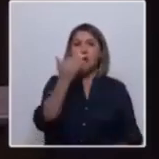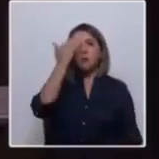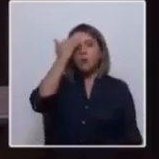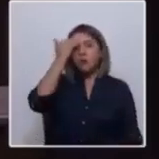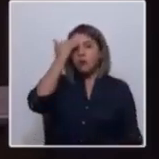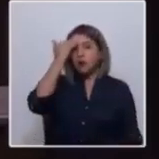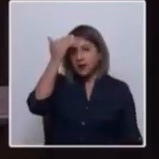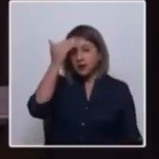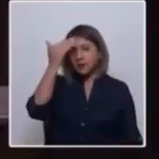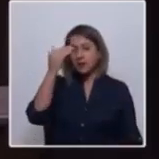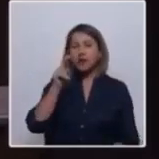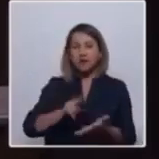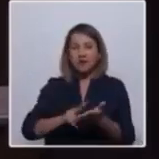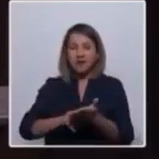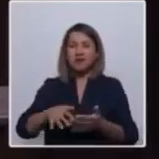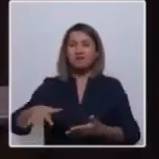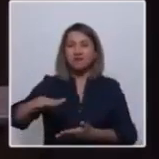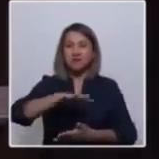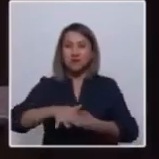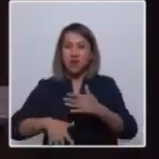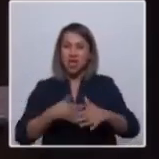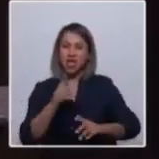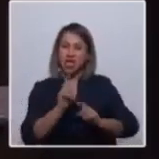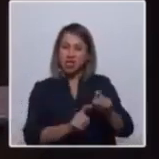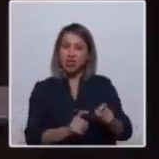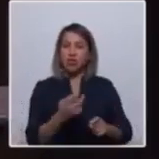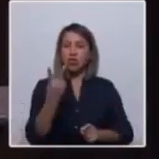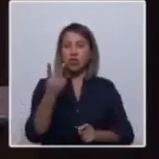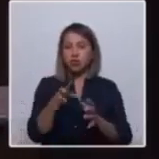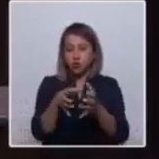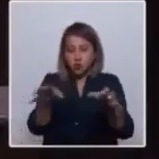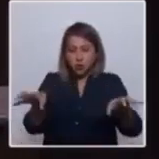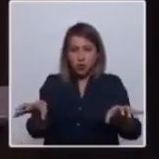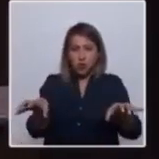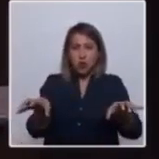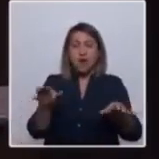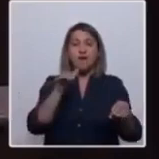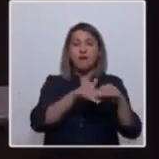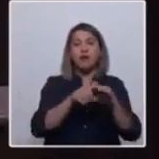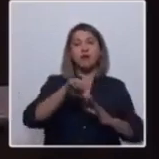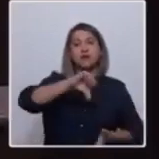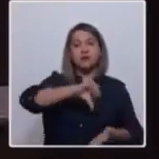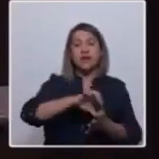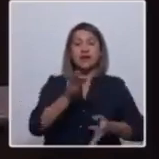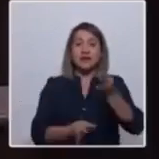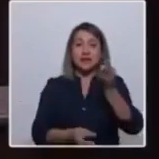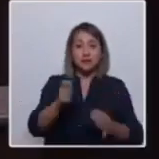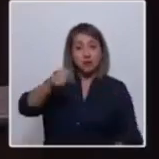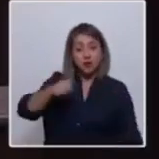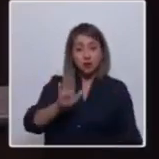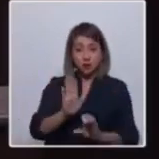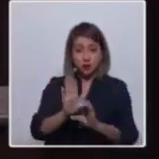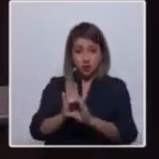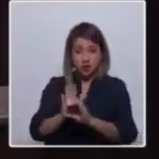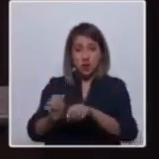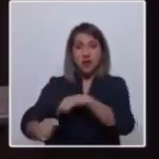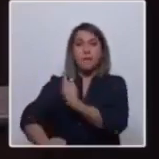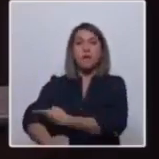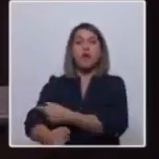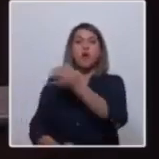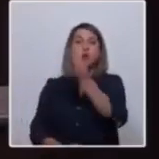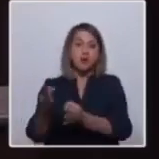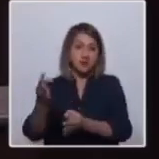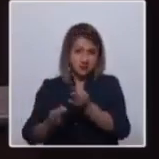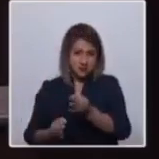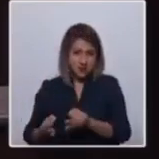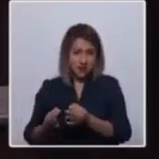de la demagogia. Por eso existen dos cámaras, el Banco Central, el Tribunal Constitucional y el Poder Judicial.